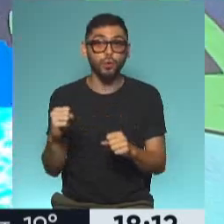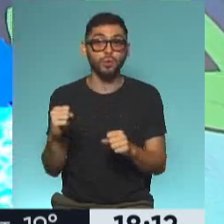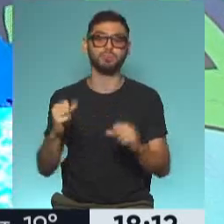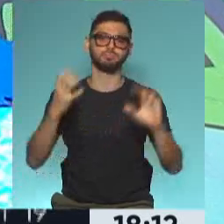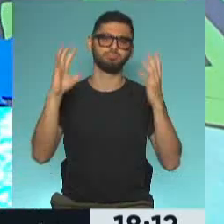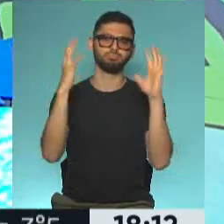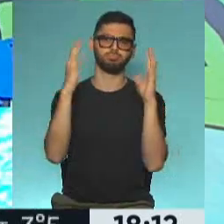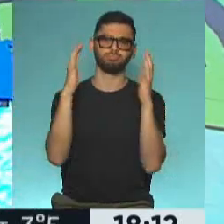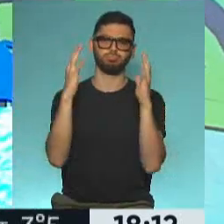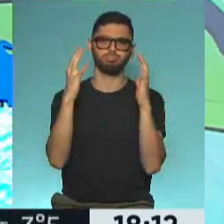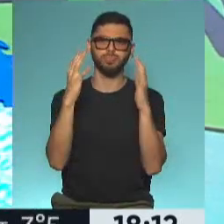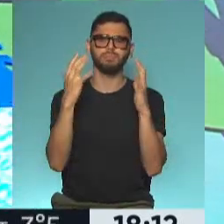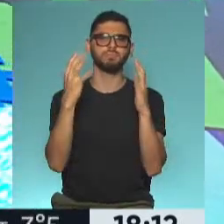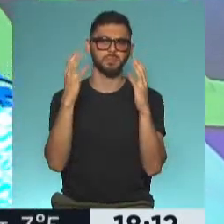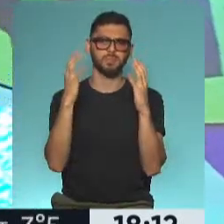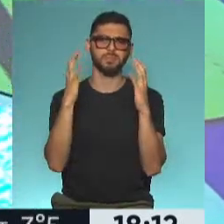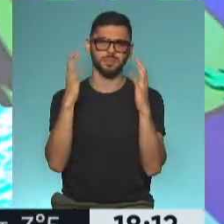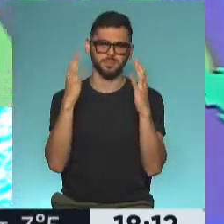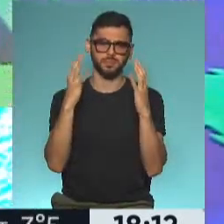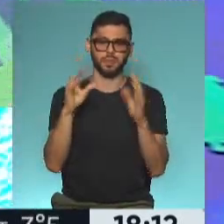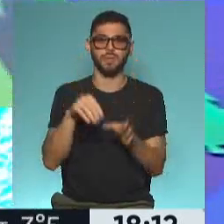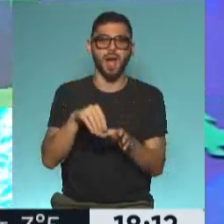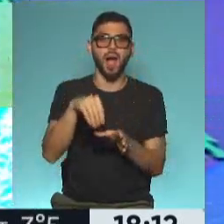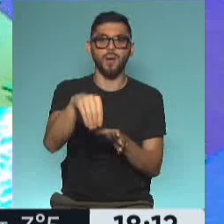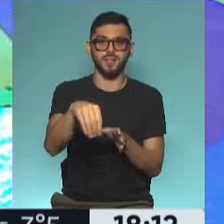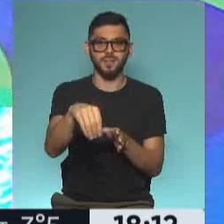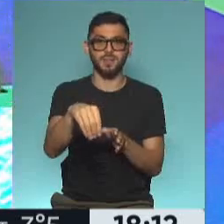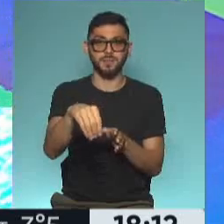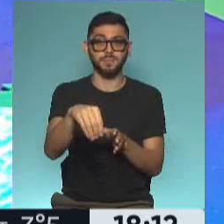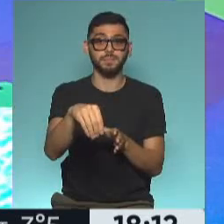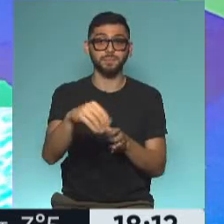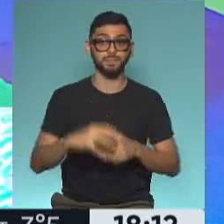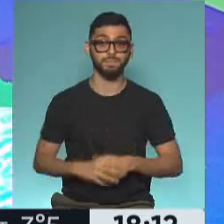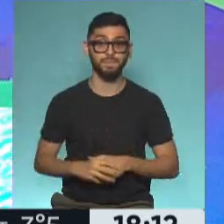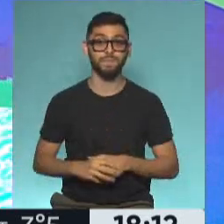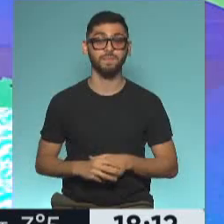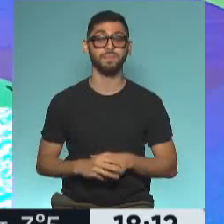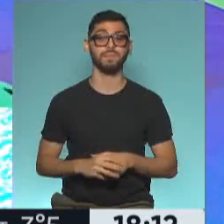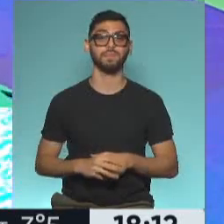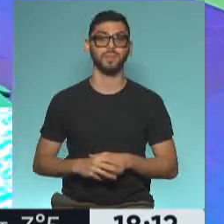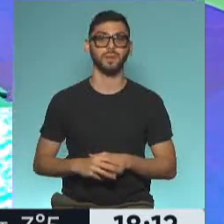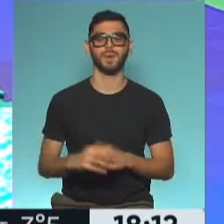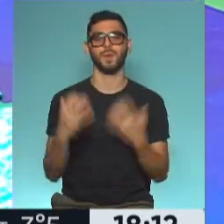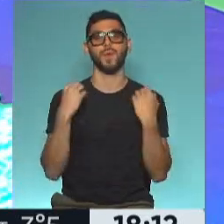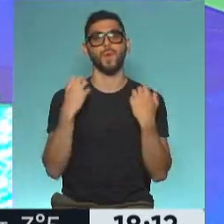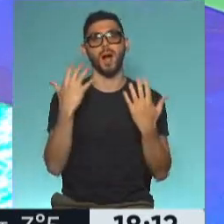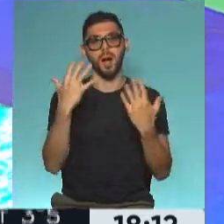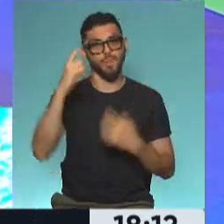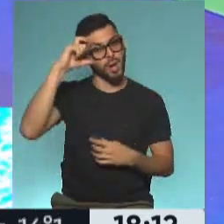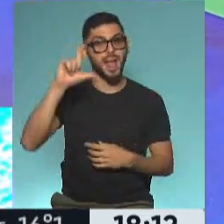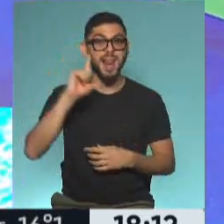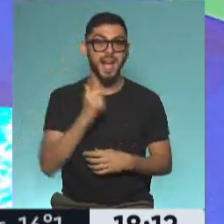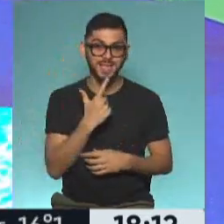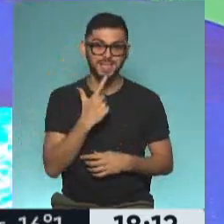¡Fuerte el aplauso! ¡Sí! ¡Avanza casillero! ¡Avanza un casillero! ¡Vamos los Gastoncito! Azules. ¡Vamos, Elías! ¡Ahí vamos! Bien,